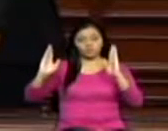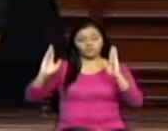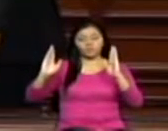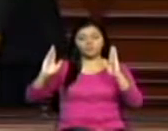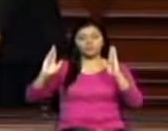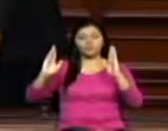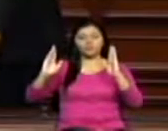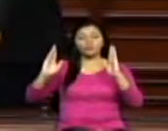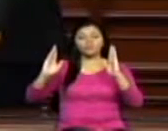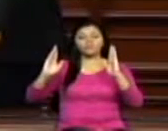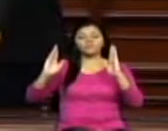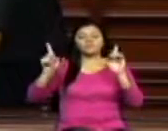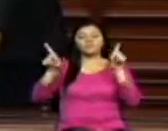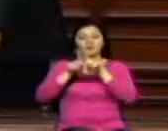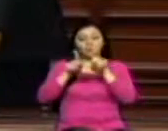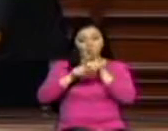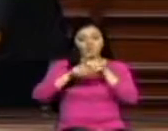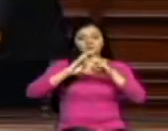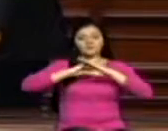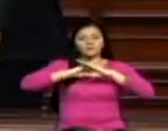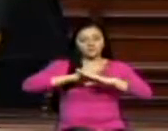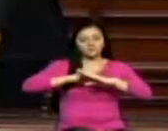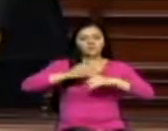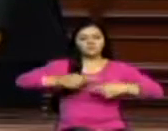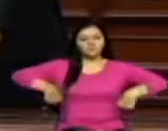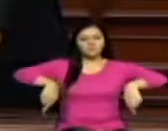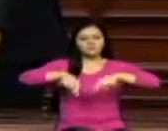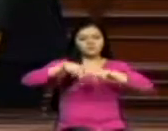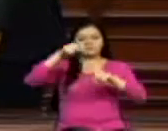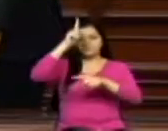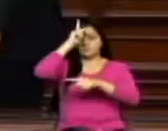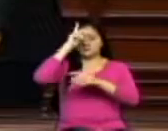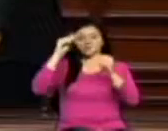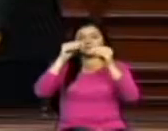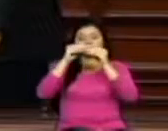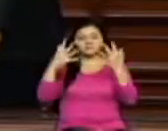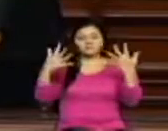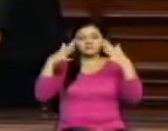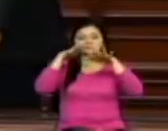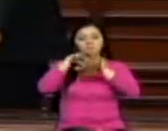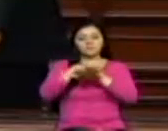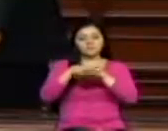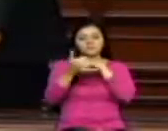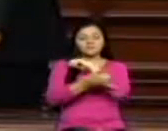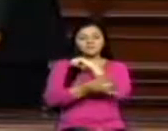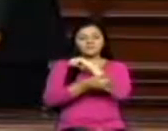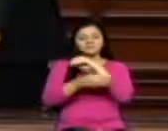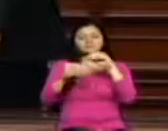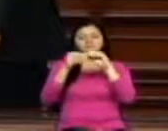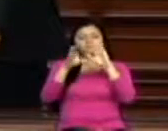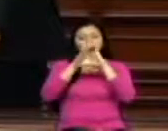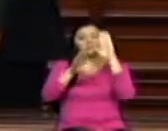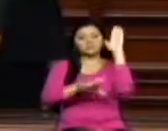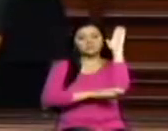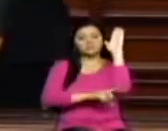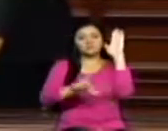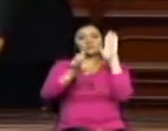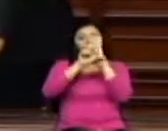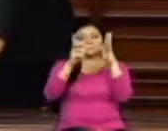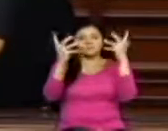2016-2021, así como defender la soberanía y la integridad de la República y cumplir la Constitución política y las leyes del